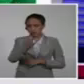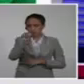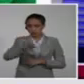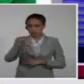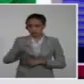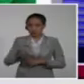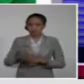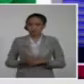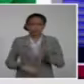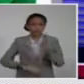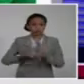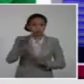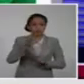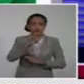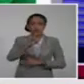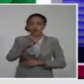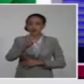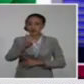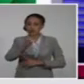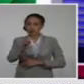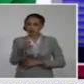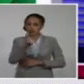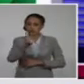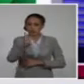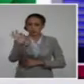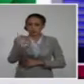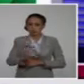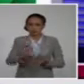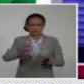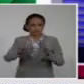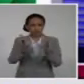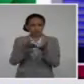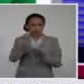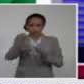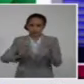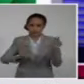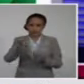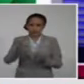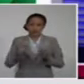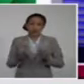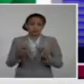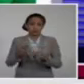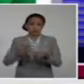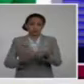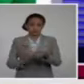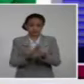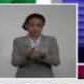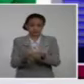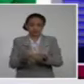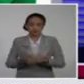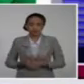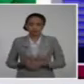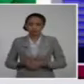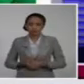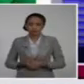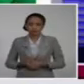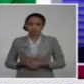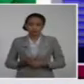el 93,3% de todos los casos diagnosticados. Y en el día de ayer, de